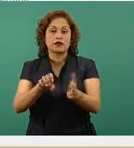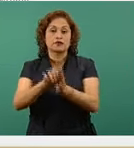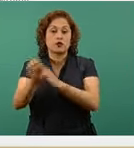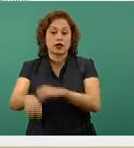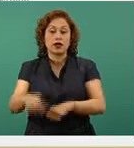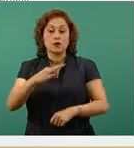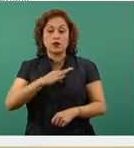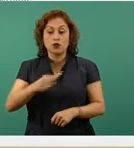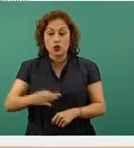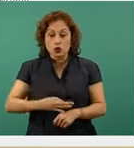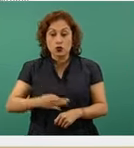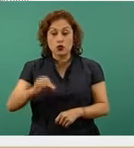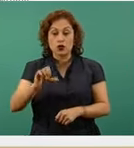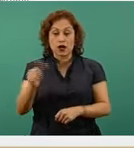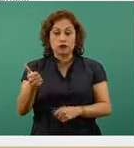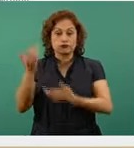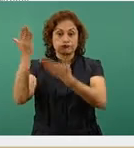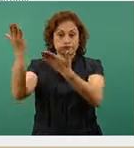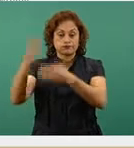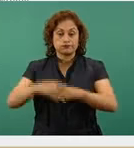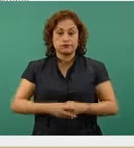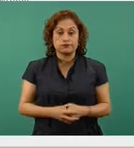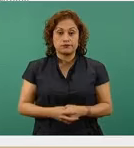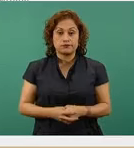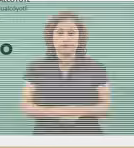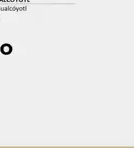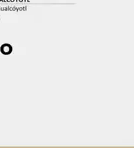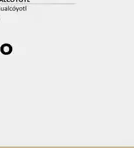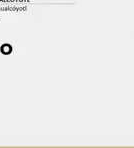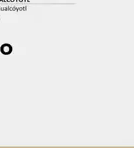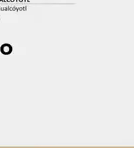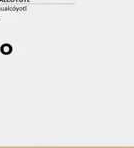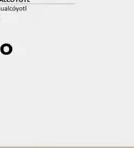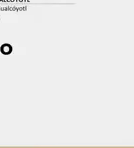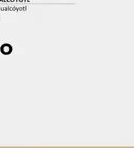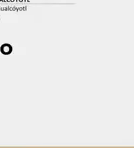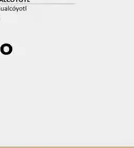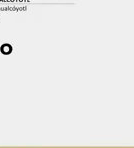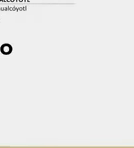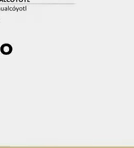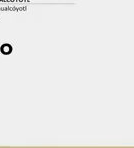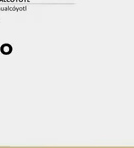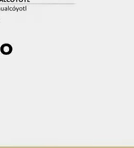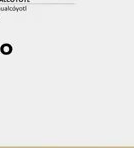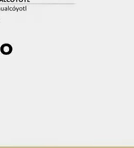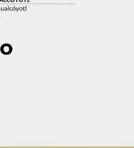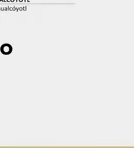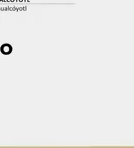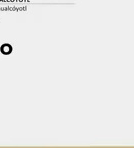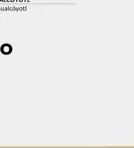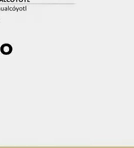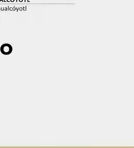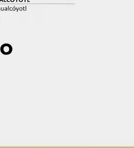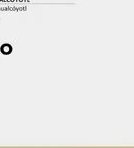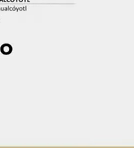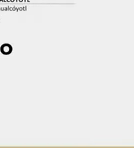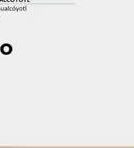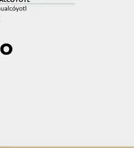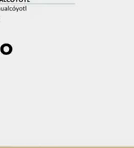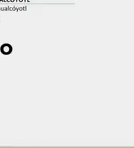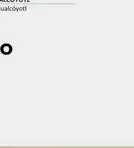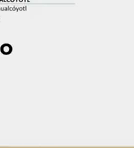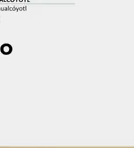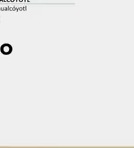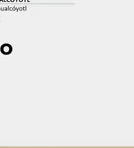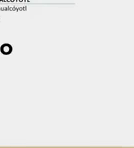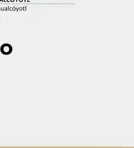Valle de México, que son estos municipios. Un ejemplo muy concreto, Netzahualcóyotl con Iztapalapa. Una de las